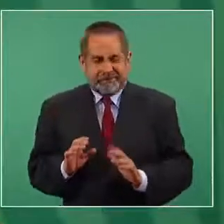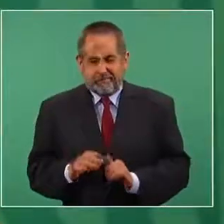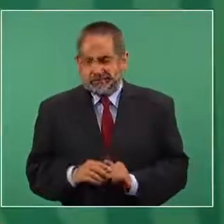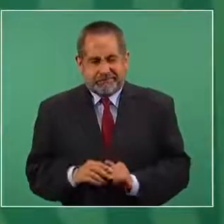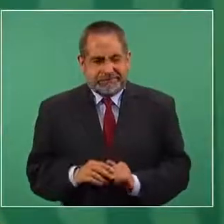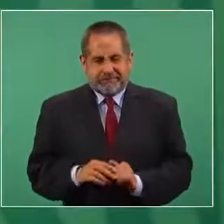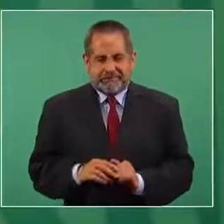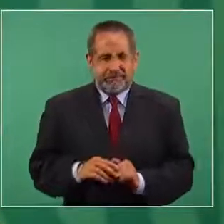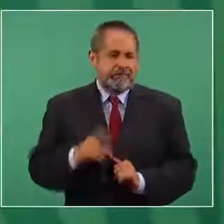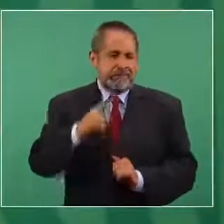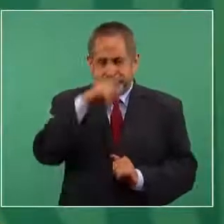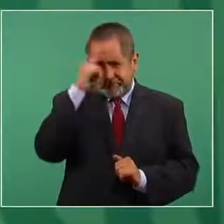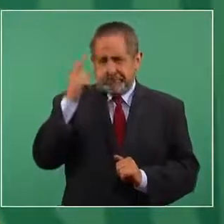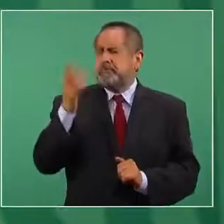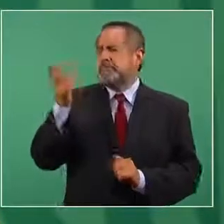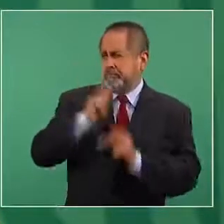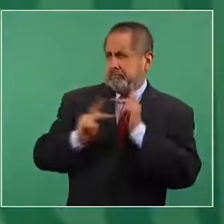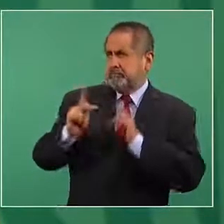es fácil,